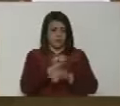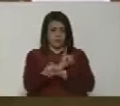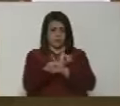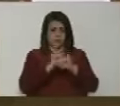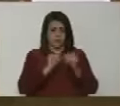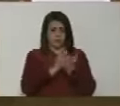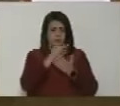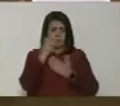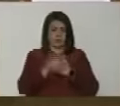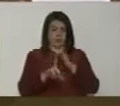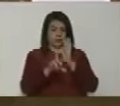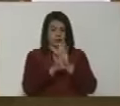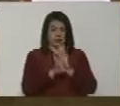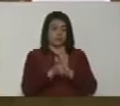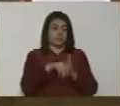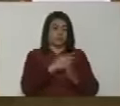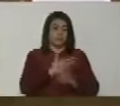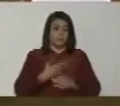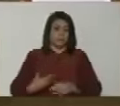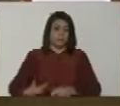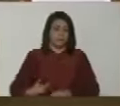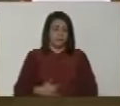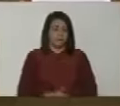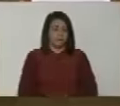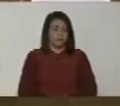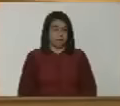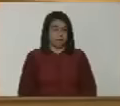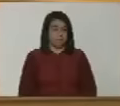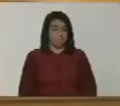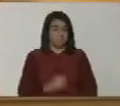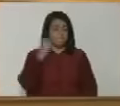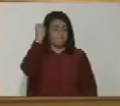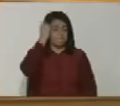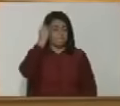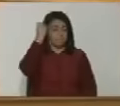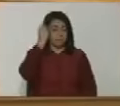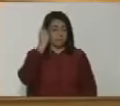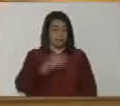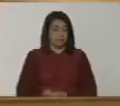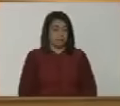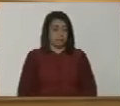todo el proyecto de ley, ciudadano presidente. En consideración.